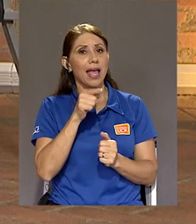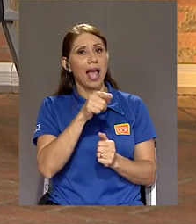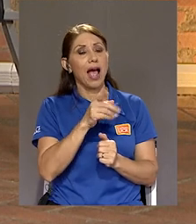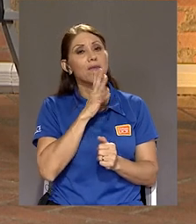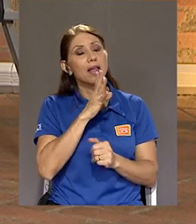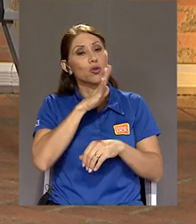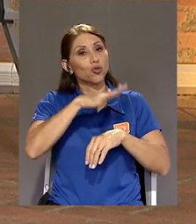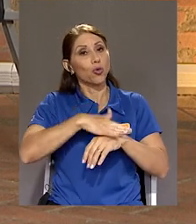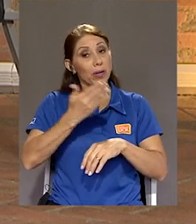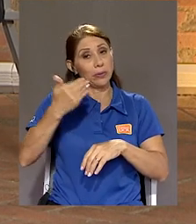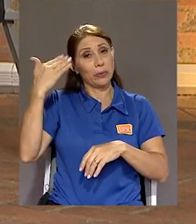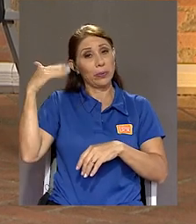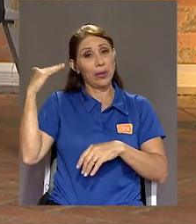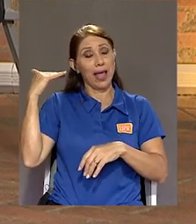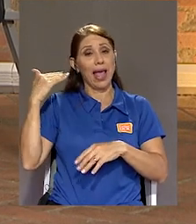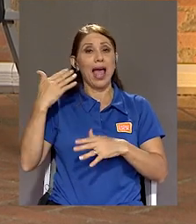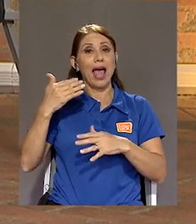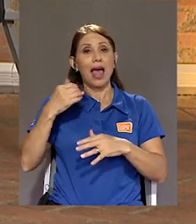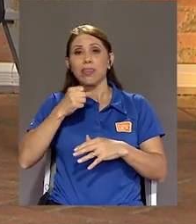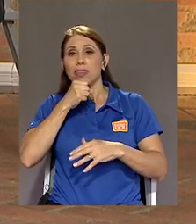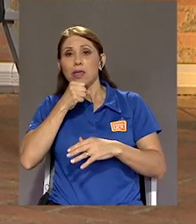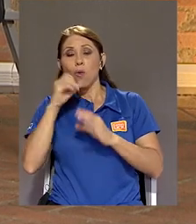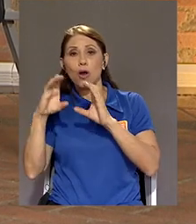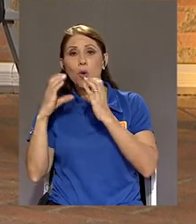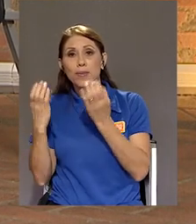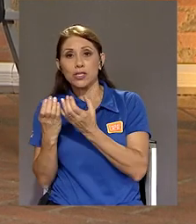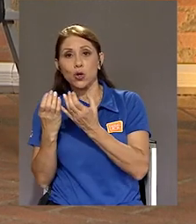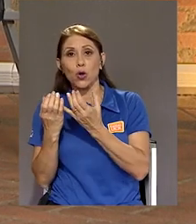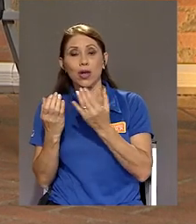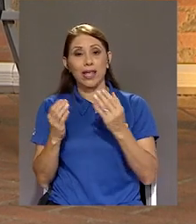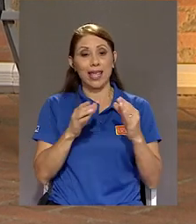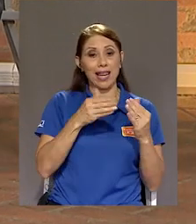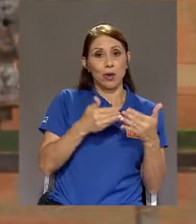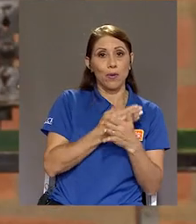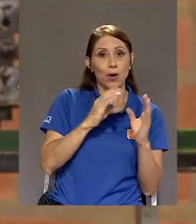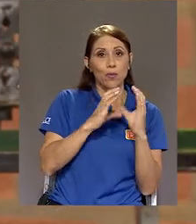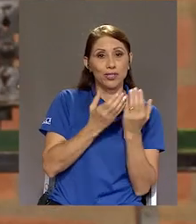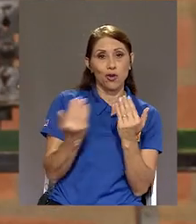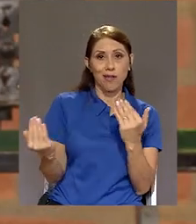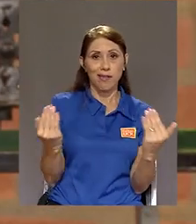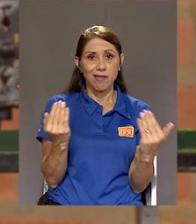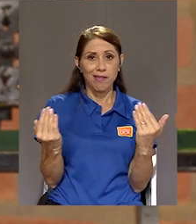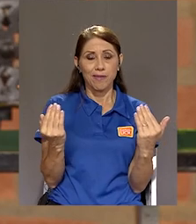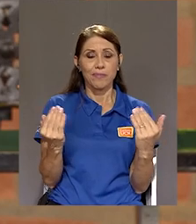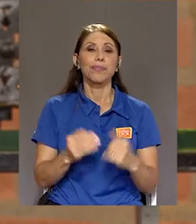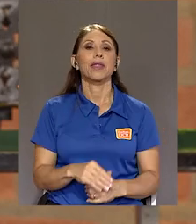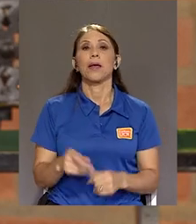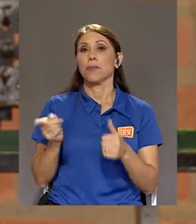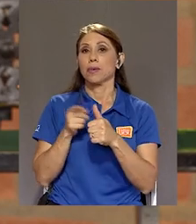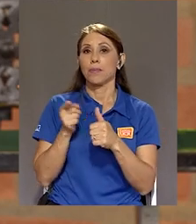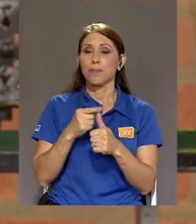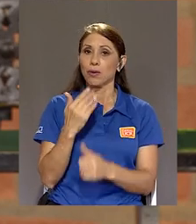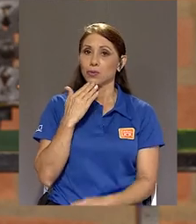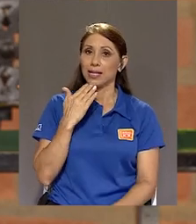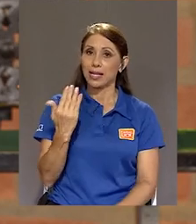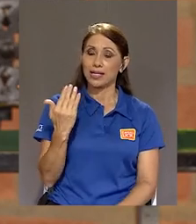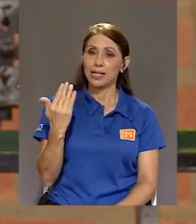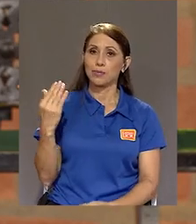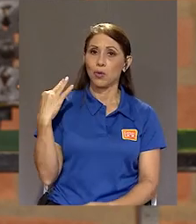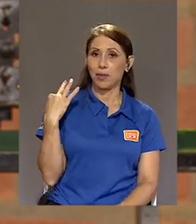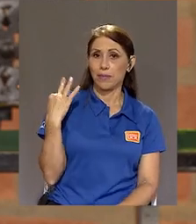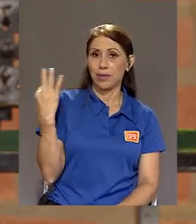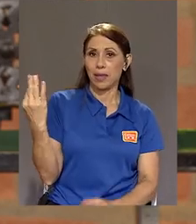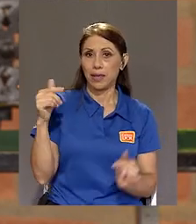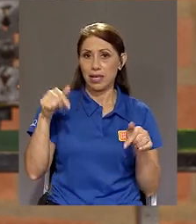brevemente por esa otra comisión y un poquito contrastarla con la actual. Primero, muchas gracias por la invitación y oportunidad